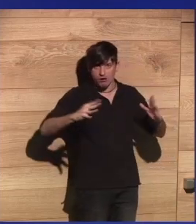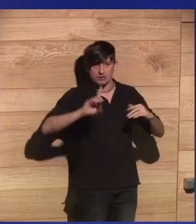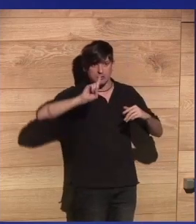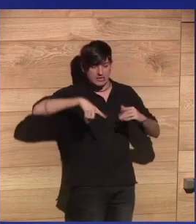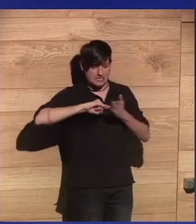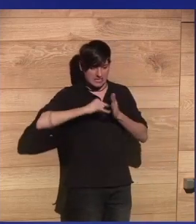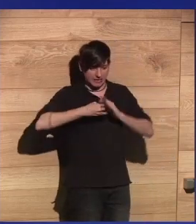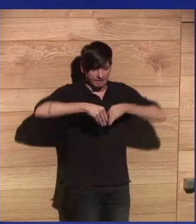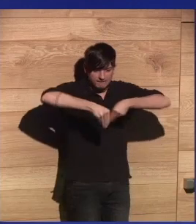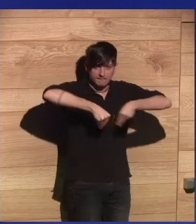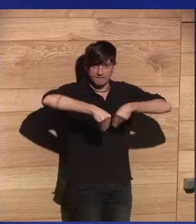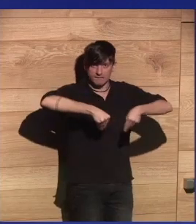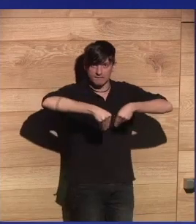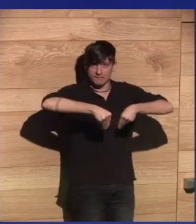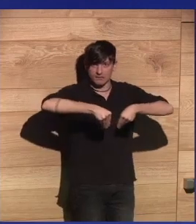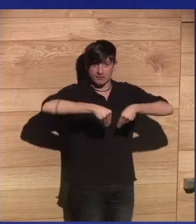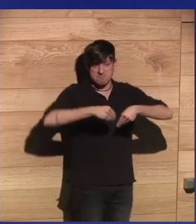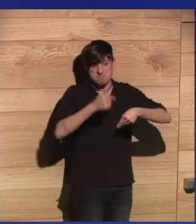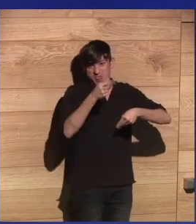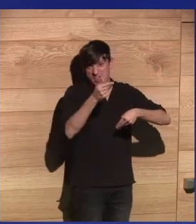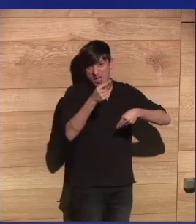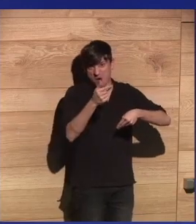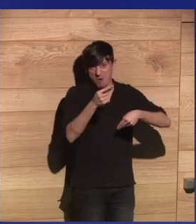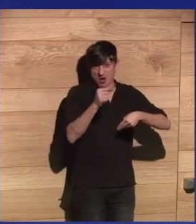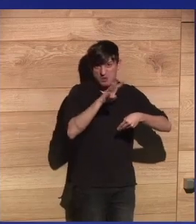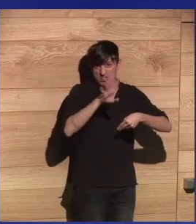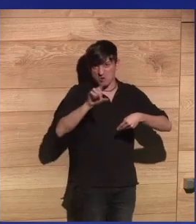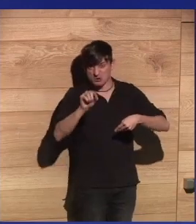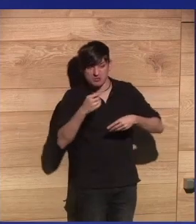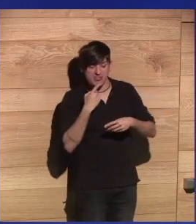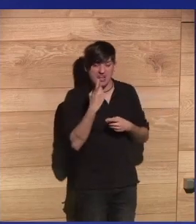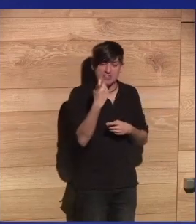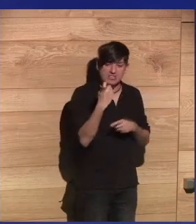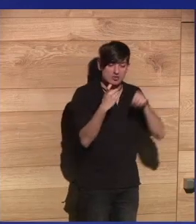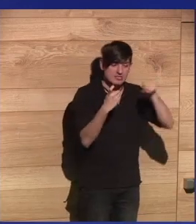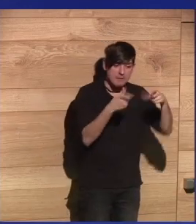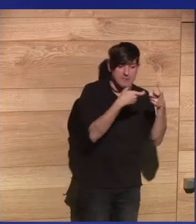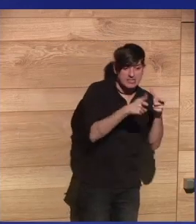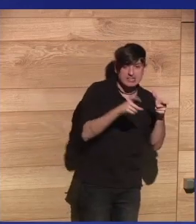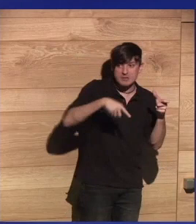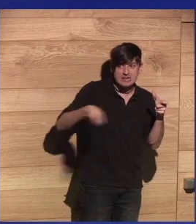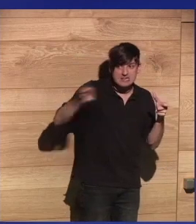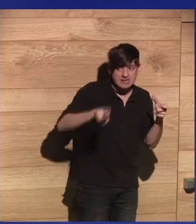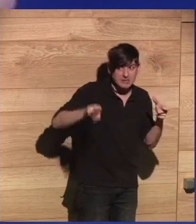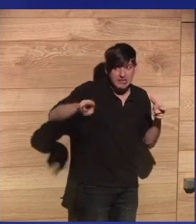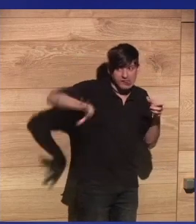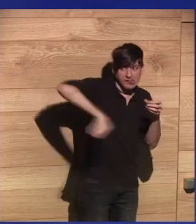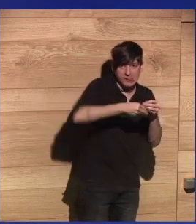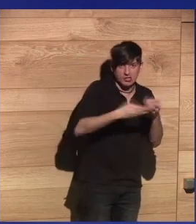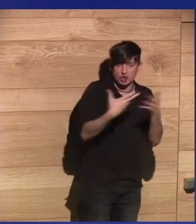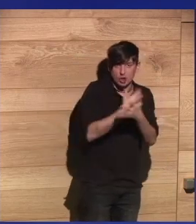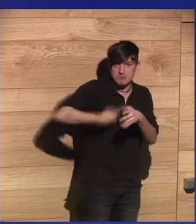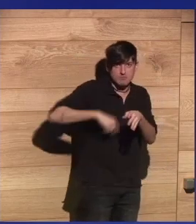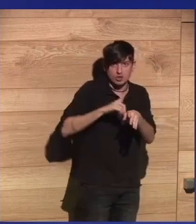grabación también, que en media hora, 3/4 de hora, pues mira, necesito esto, necesito esta parte de aquí, necesito también que me repitas esto, pero todo el